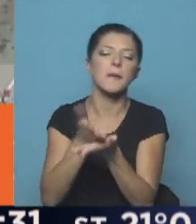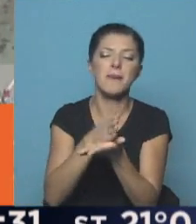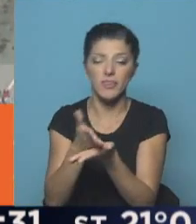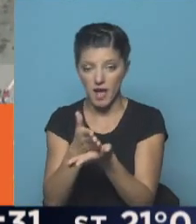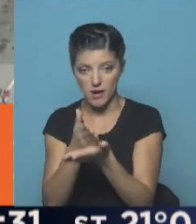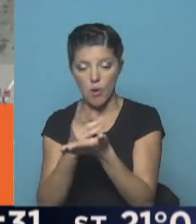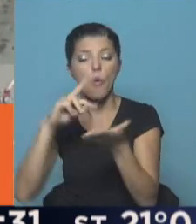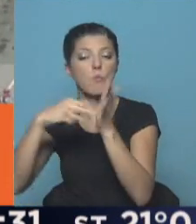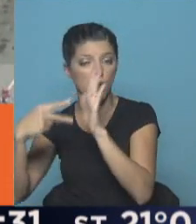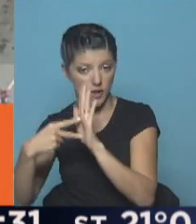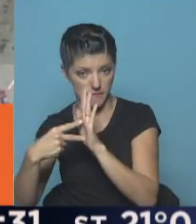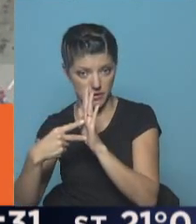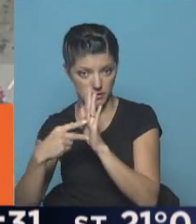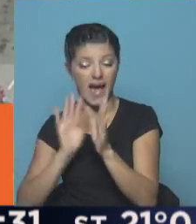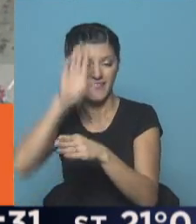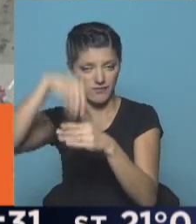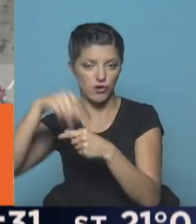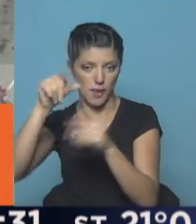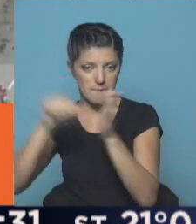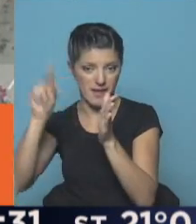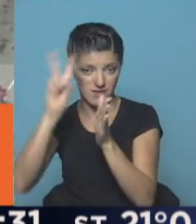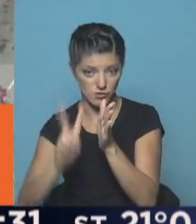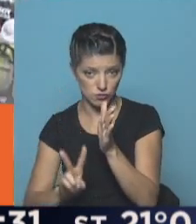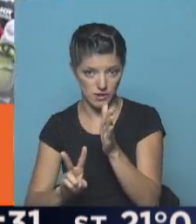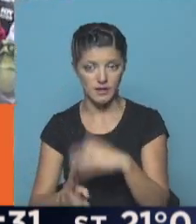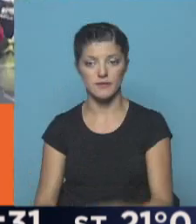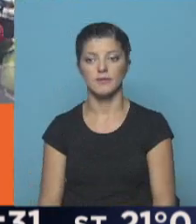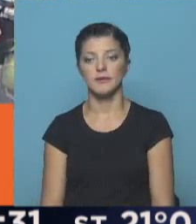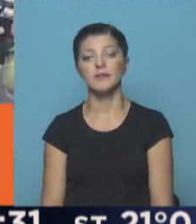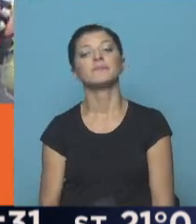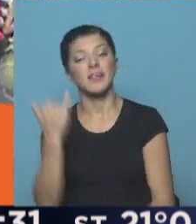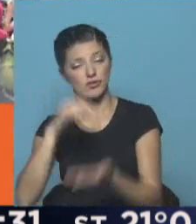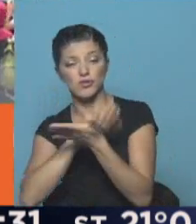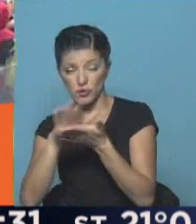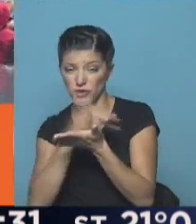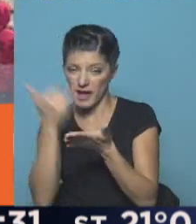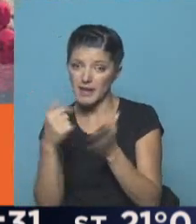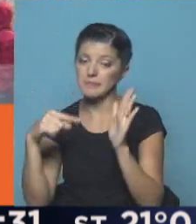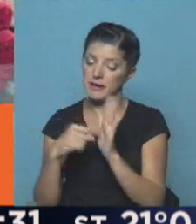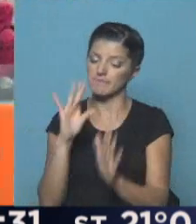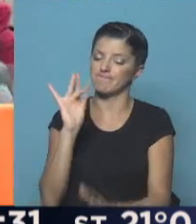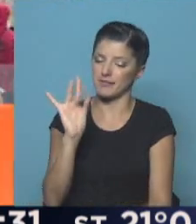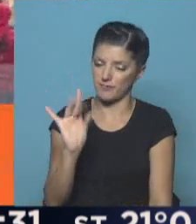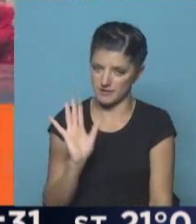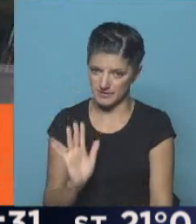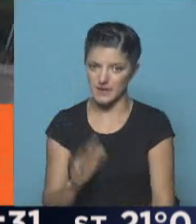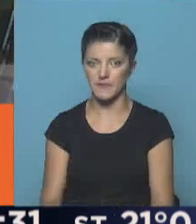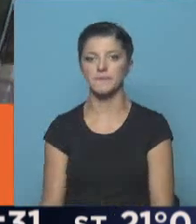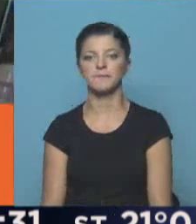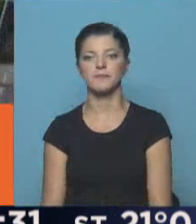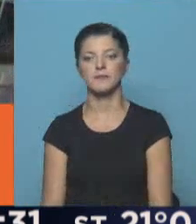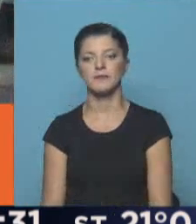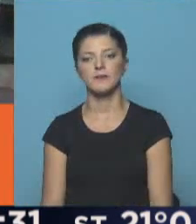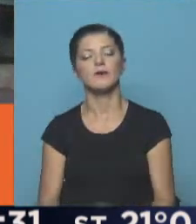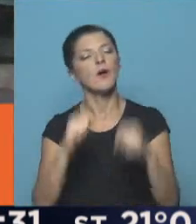conflicto interno en Venezuela, que tiene solución, pero muy difícil por el momento. Natalia.